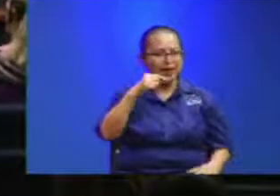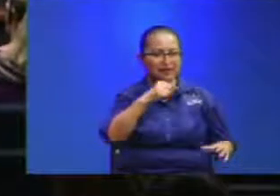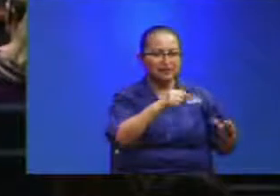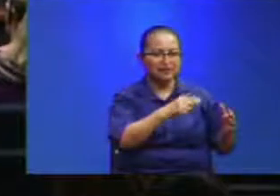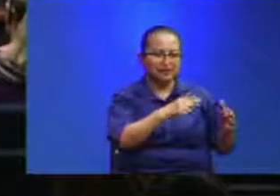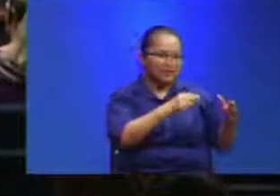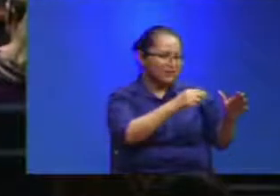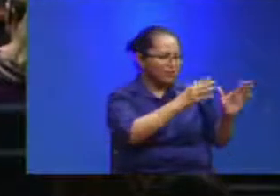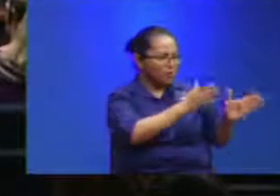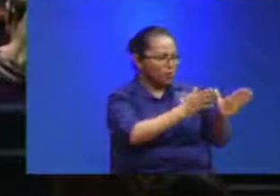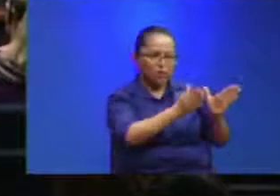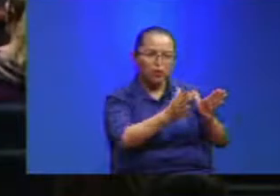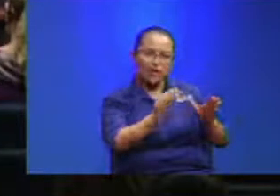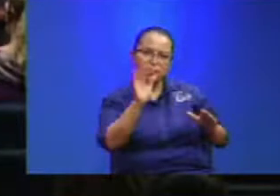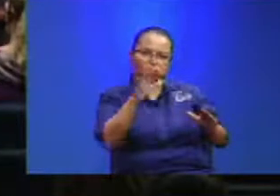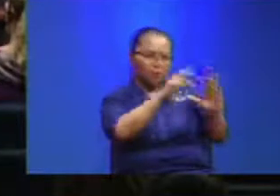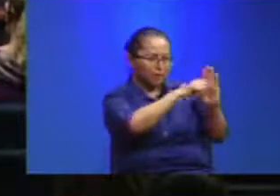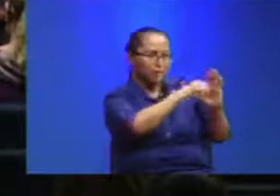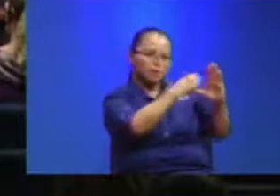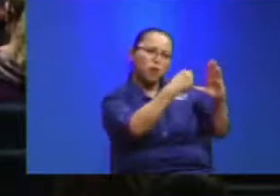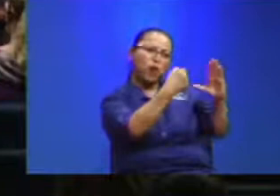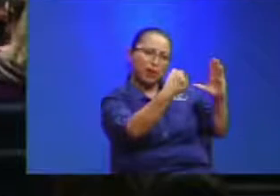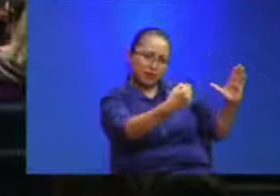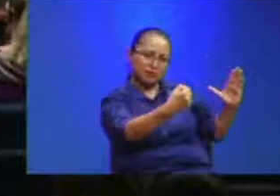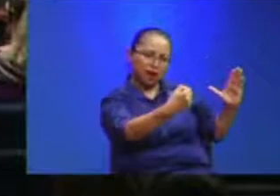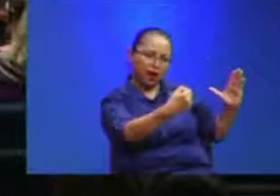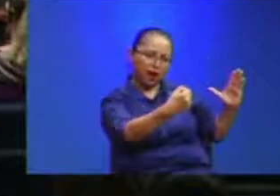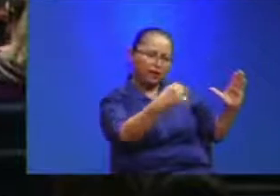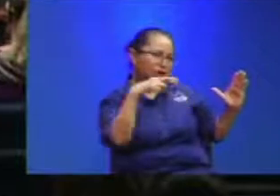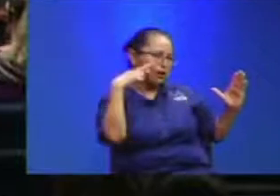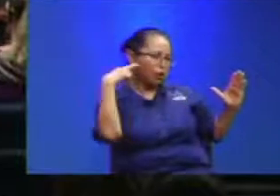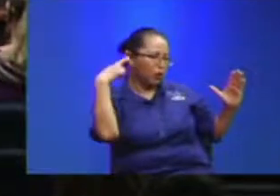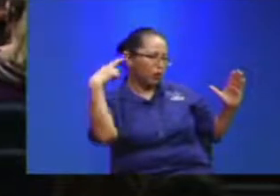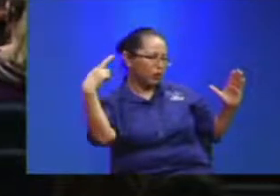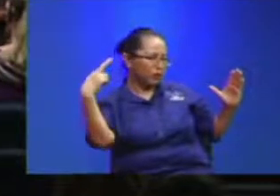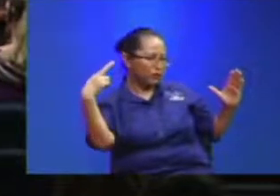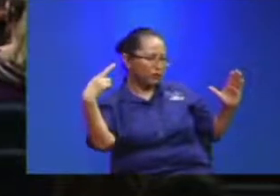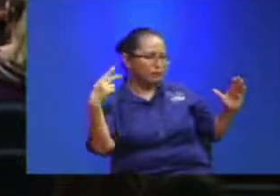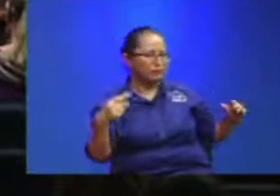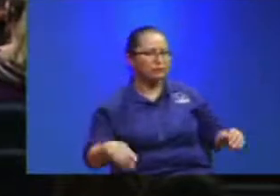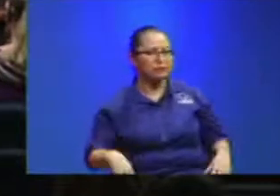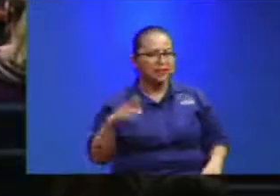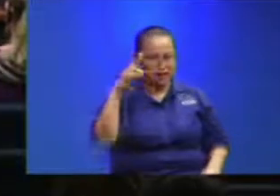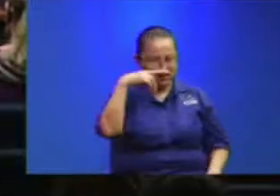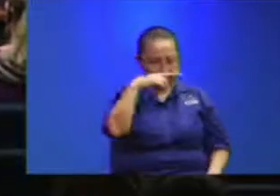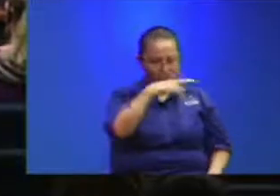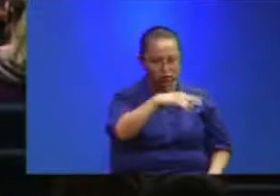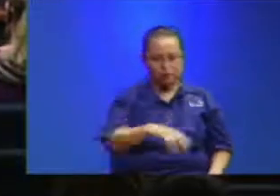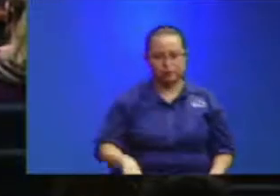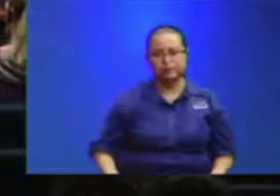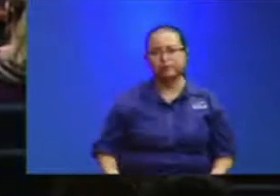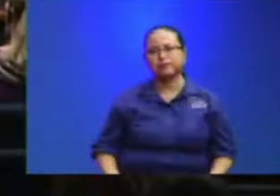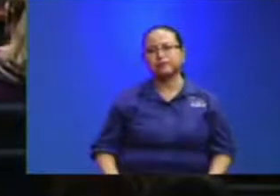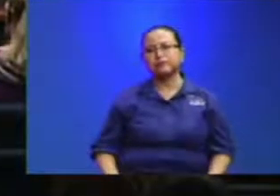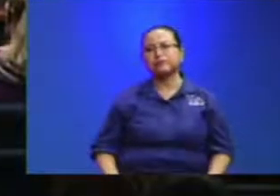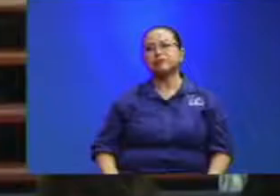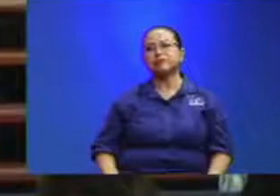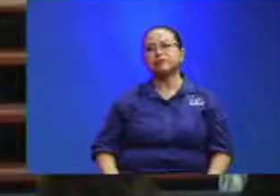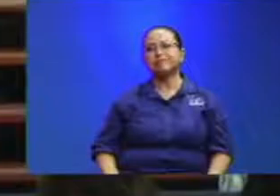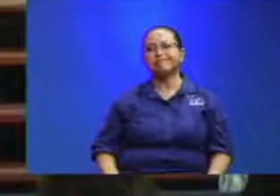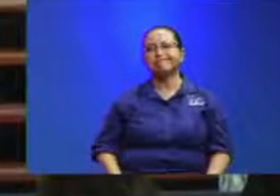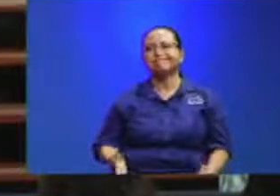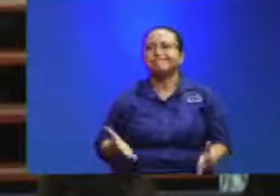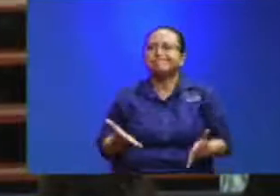leches y dos gotitas y si no tienes aunque sea aceite cocina ese valle entonces no será